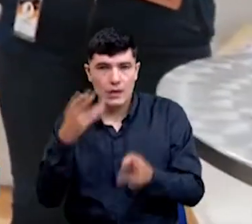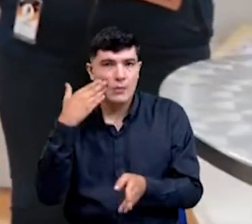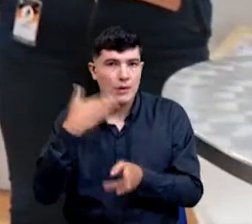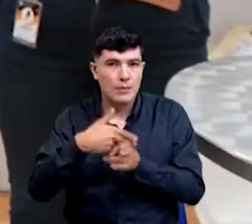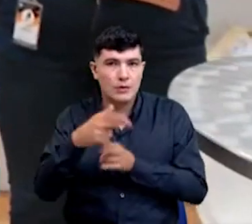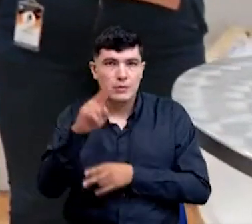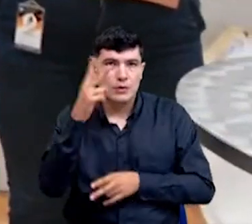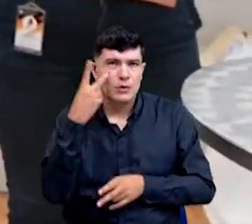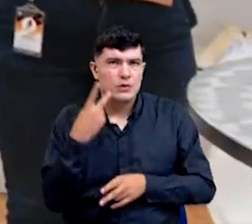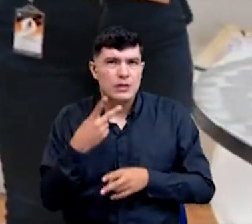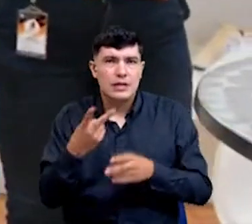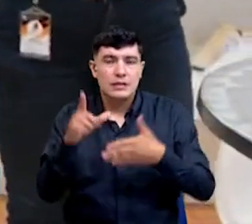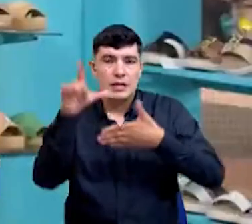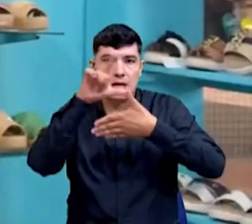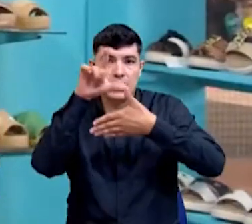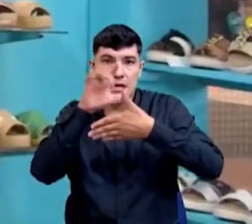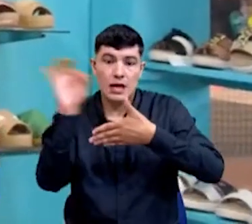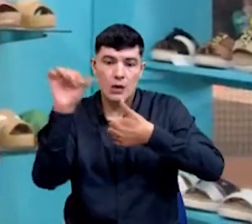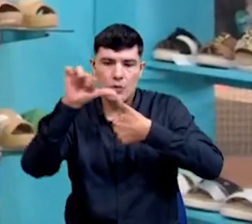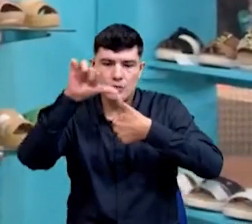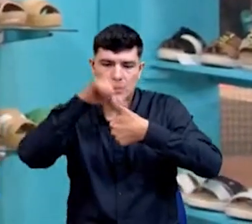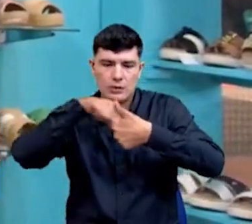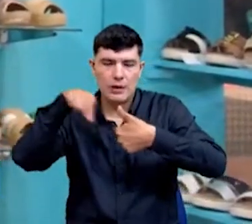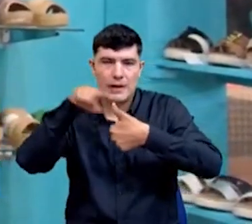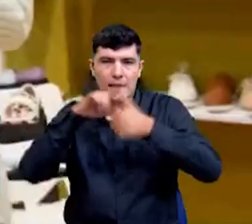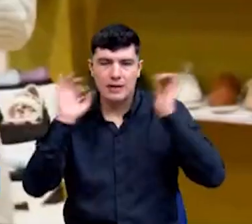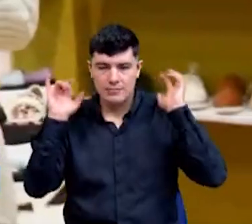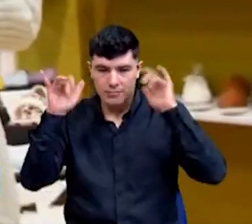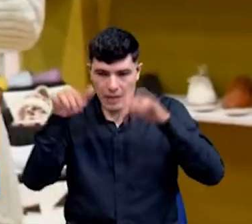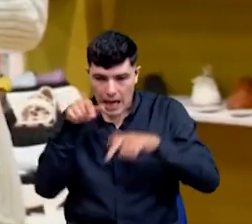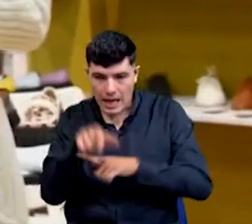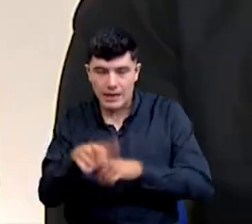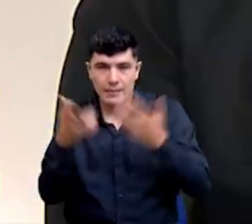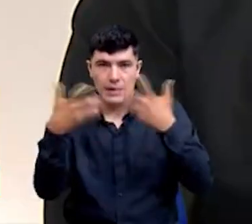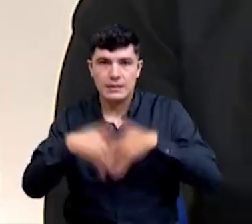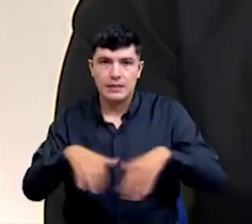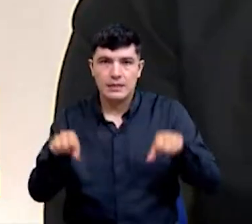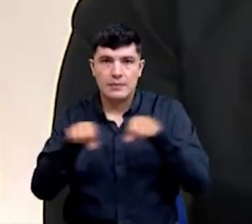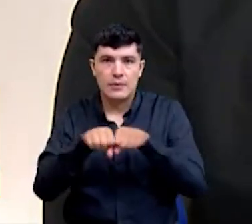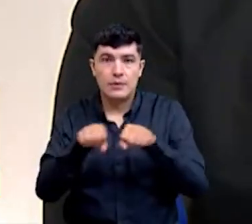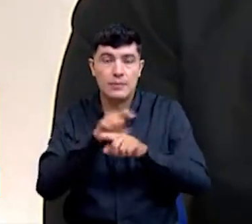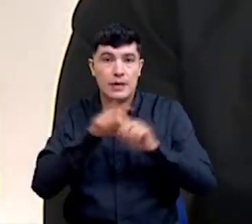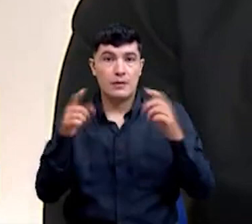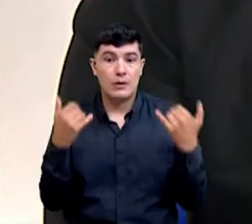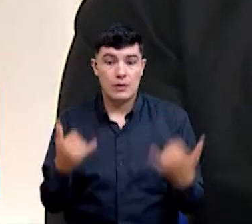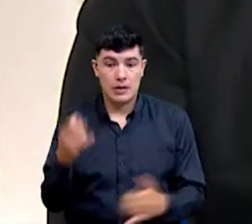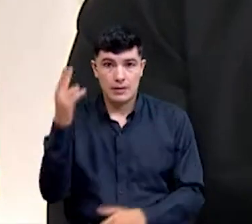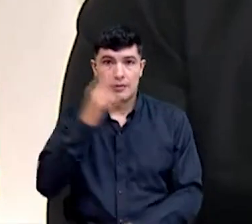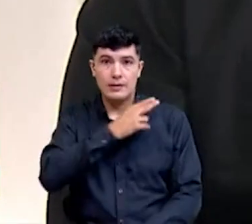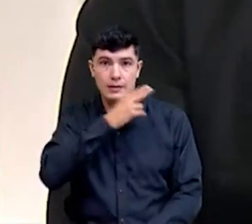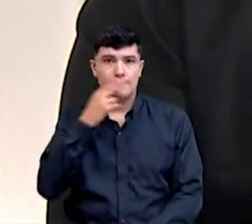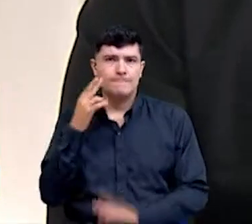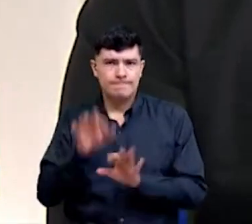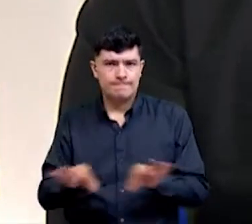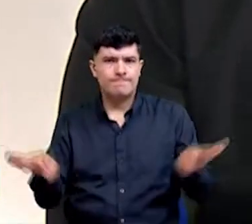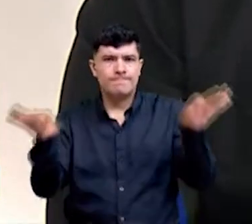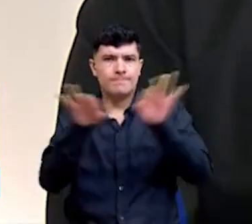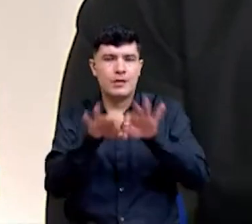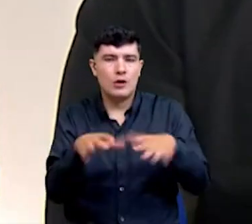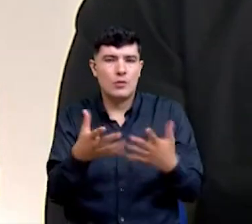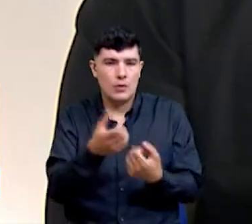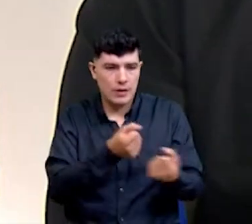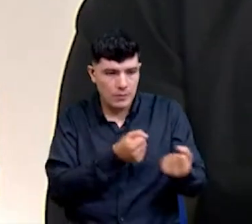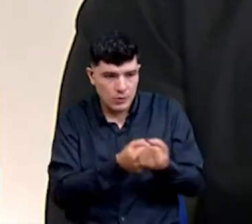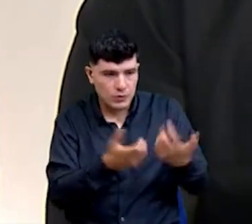esos dos días para latino y Centroamérica pero que al mismo tiempo nos comprometen para que sea a través de La apoyo